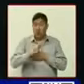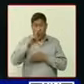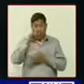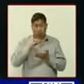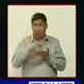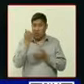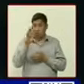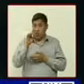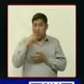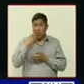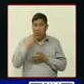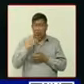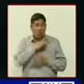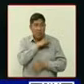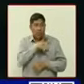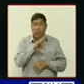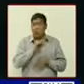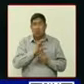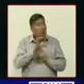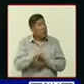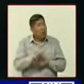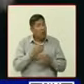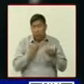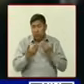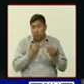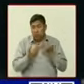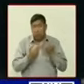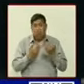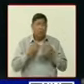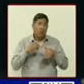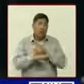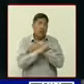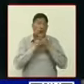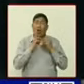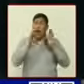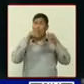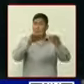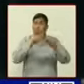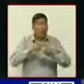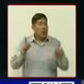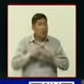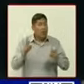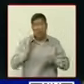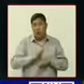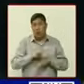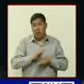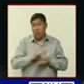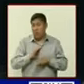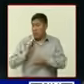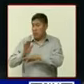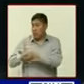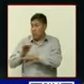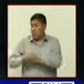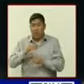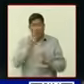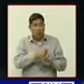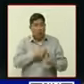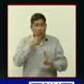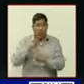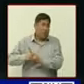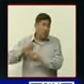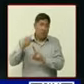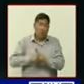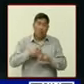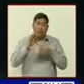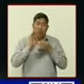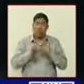2018 se concluyó que Chile no tiene la obligación de negociar con Bolivia un acceso soberano al mar. No obstante, recomendó a las partes agotar el diálogo para